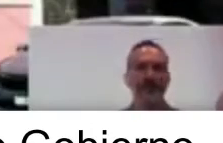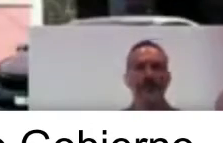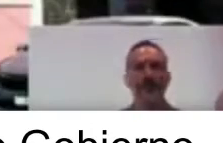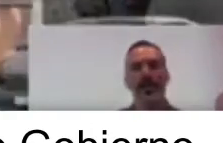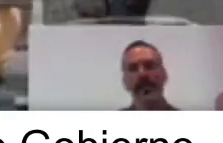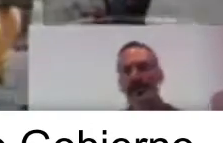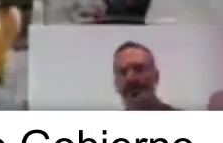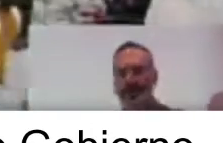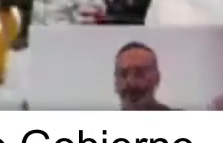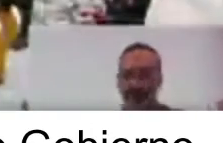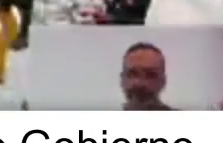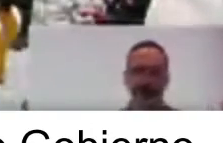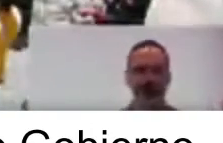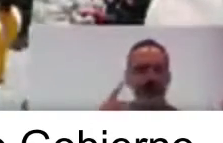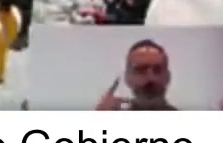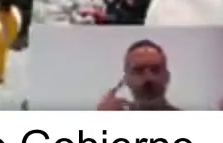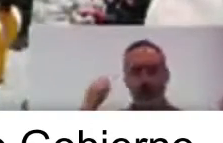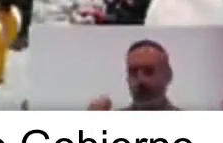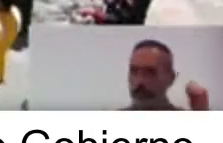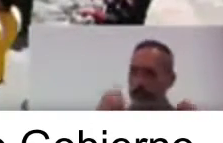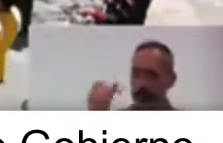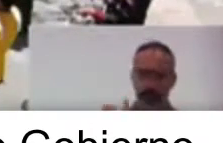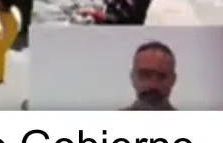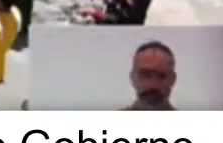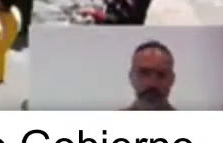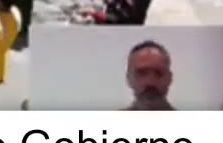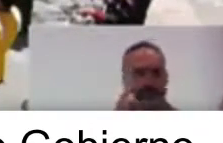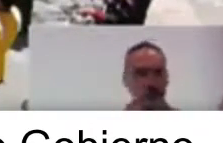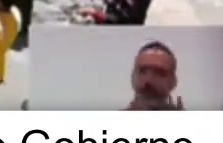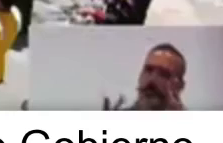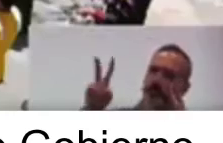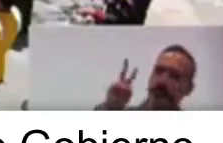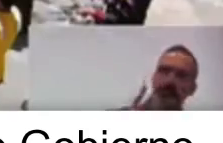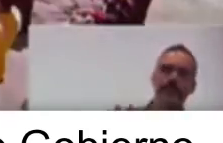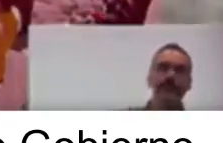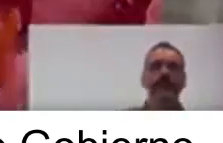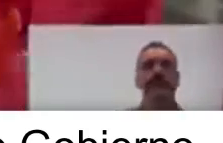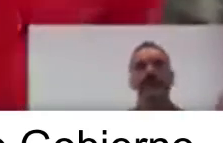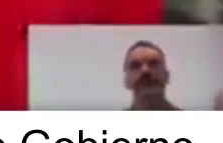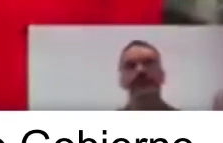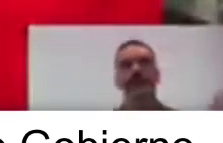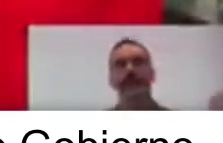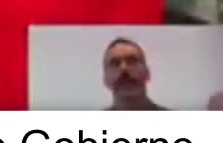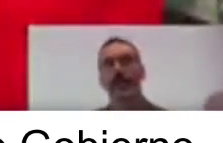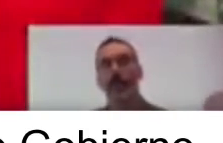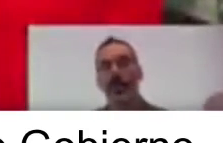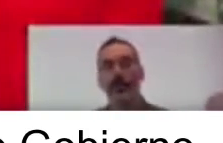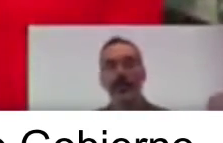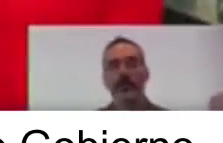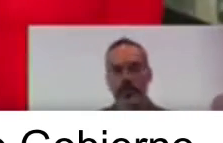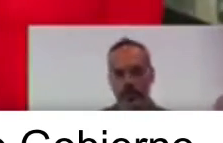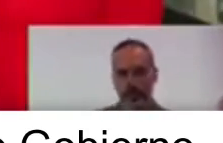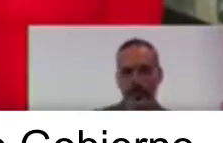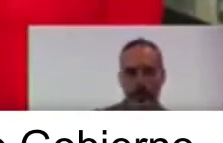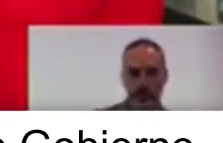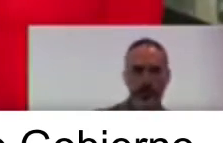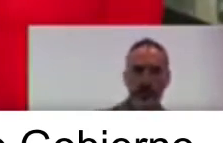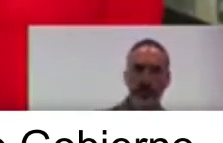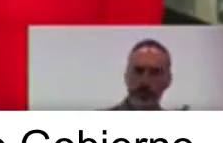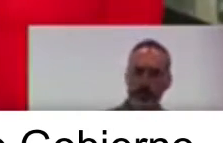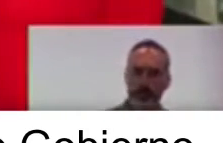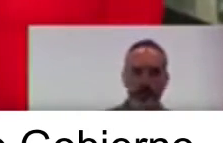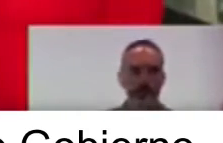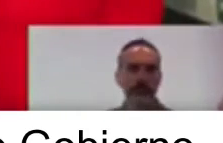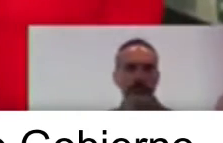disfrutar los poblanos y también los turistas. Anunciamos créditos contigo y ya entregamos todos.